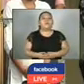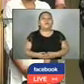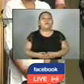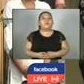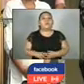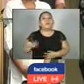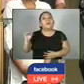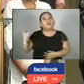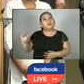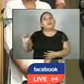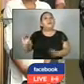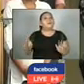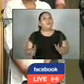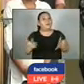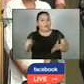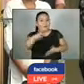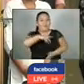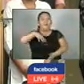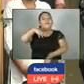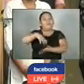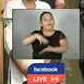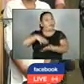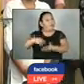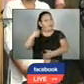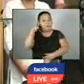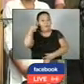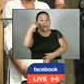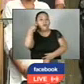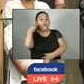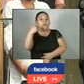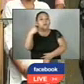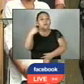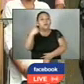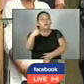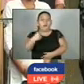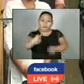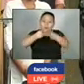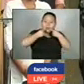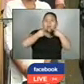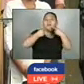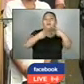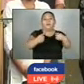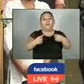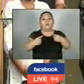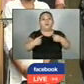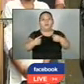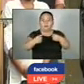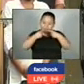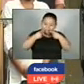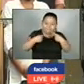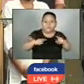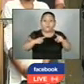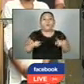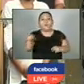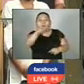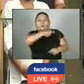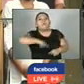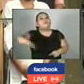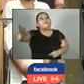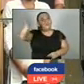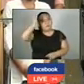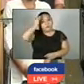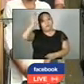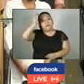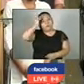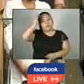fórmula es la población salvadoreña, por lo que exhortamos efusivamente tomar en cuenta y